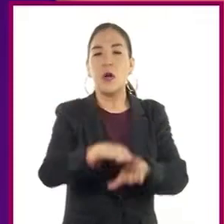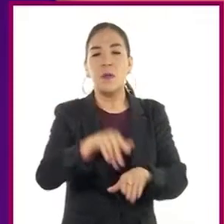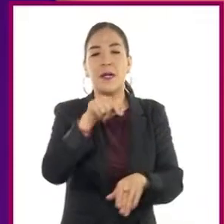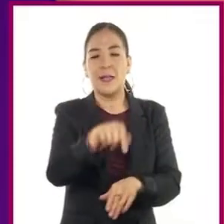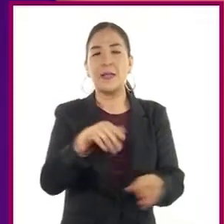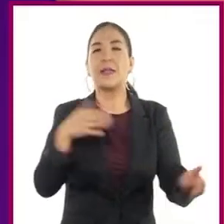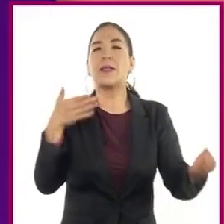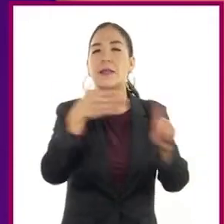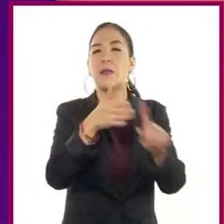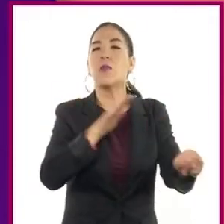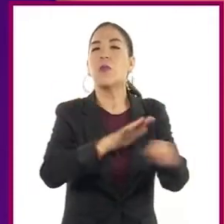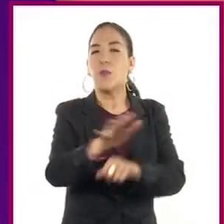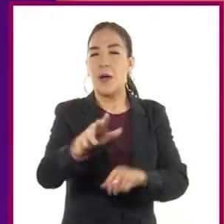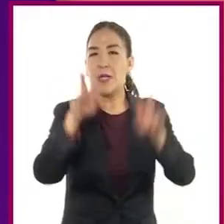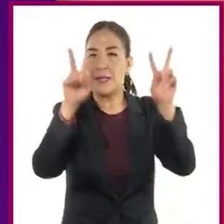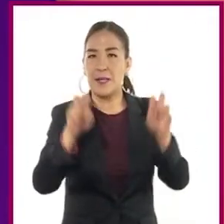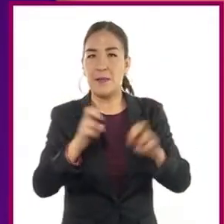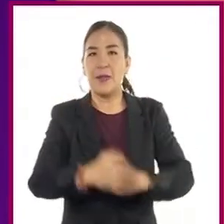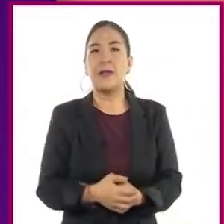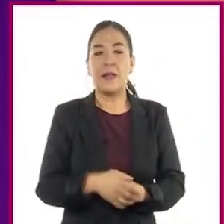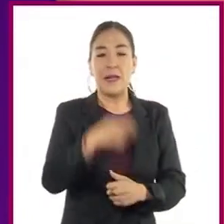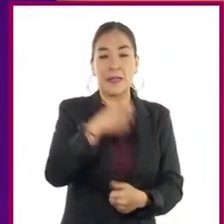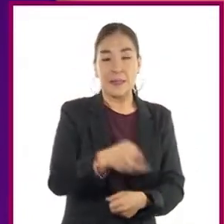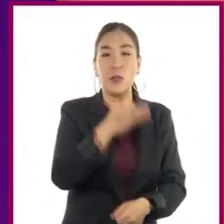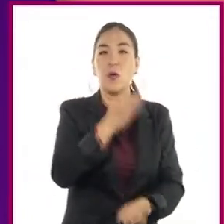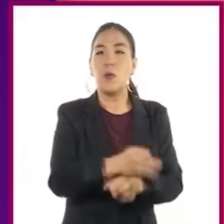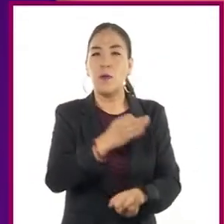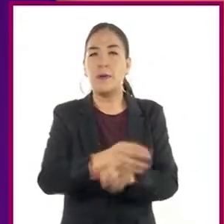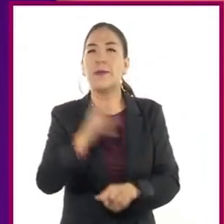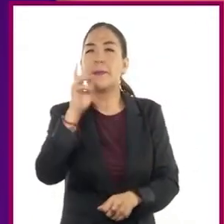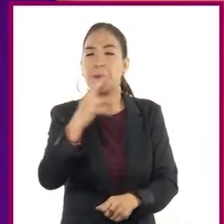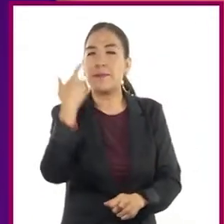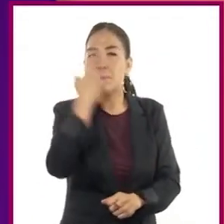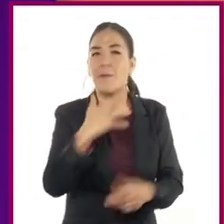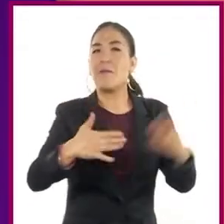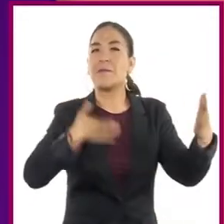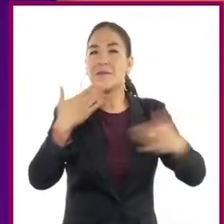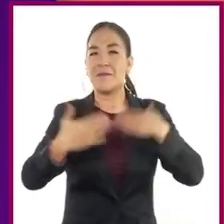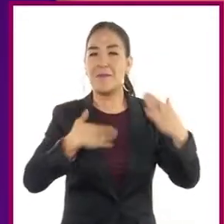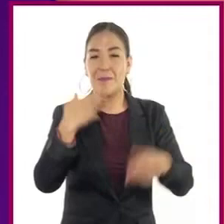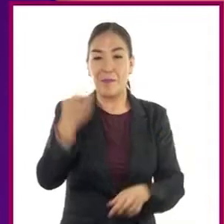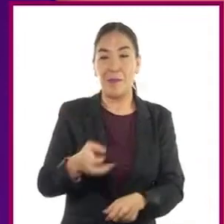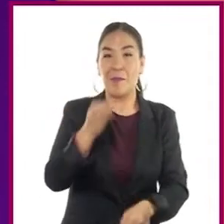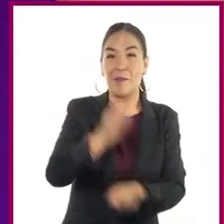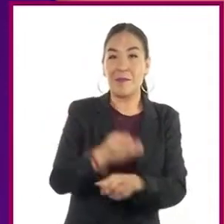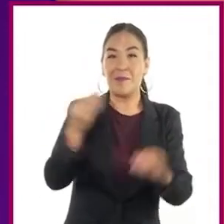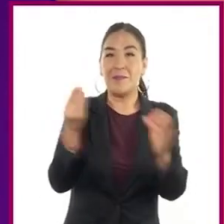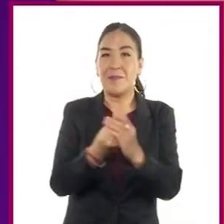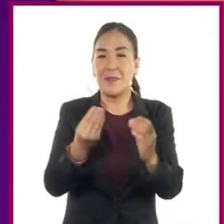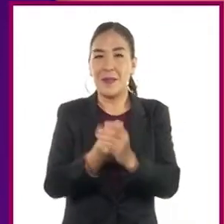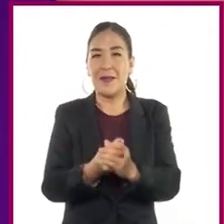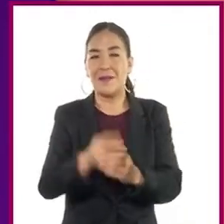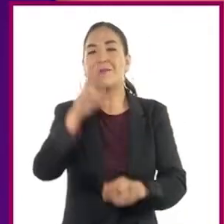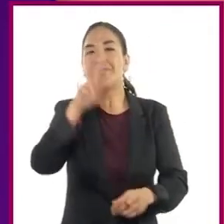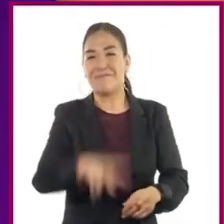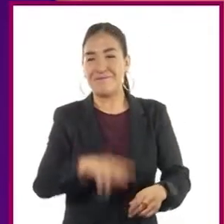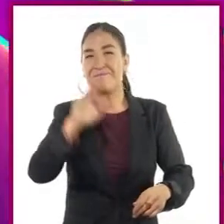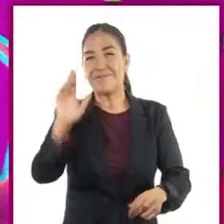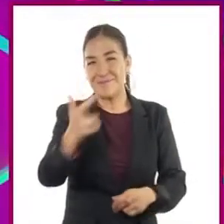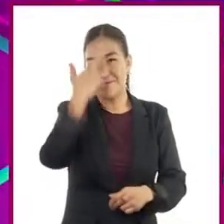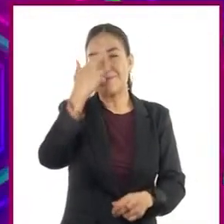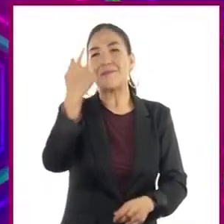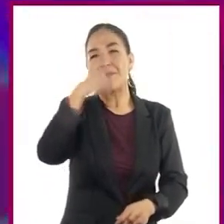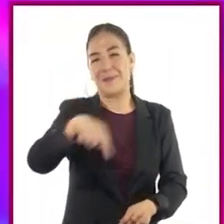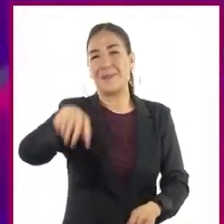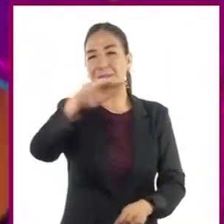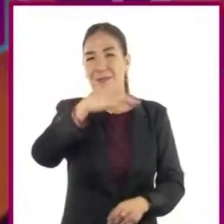tema específico. Sin duda, lo que veamos y disfrutemos en esta sesión dejará huella en nuestras